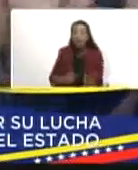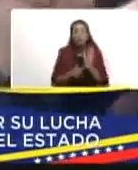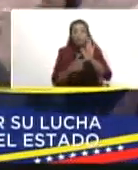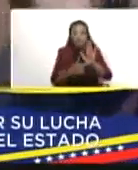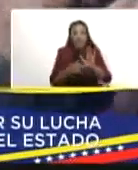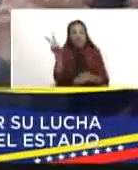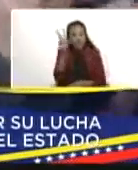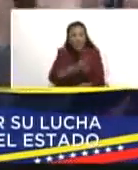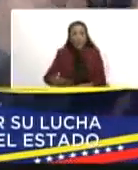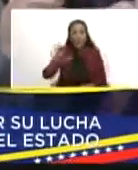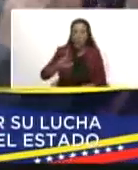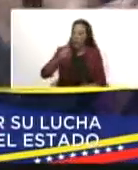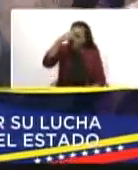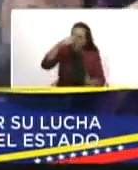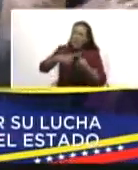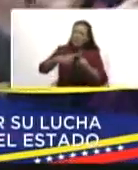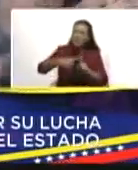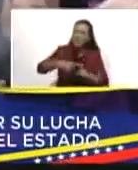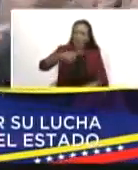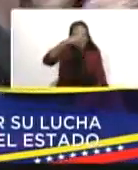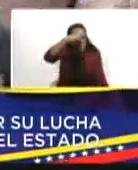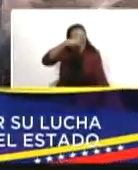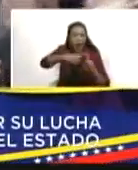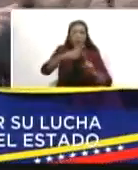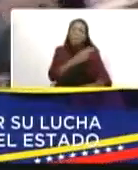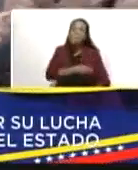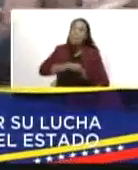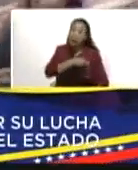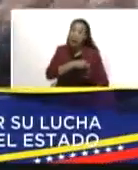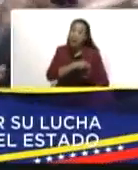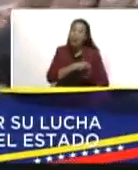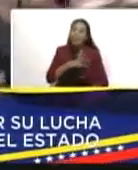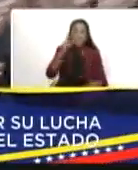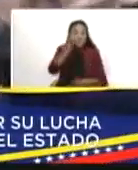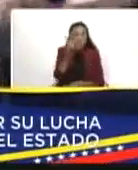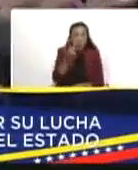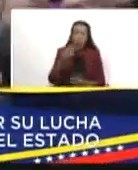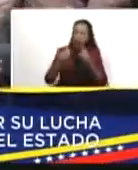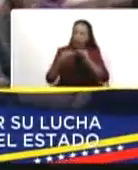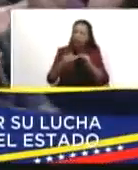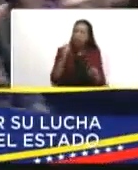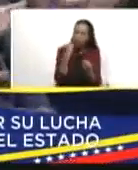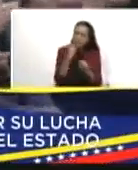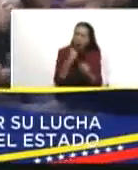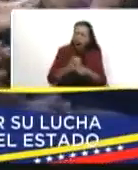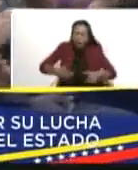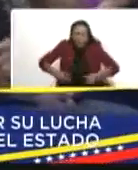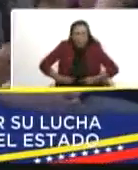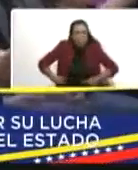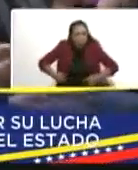de la Venezuela positiva la moral de la Venezuela que